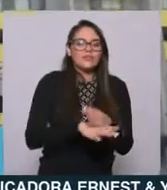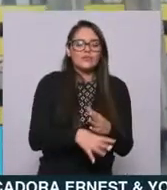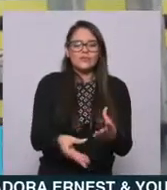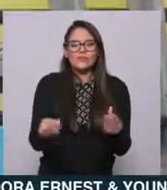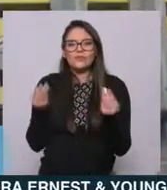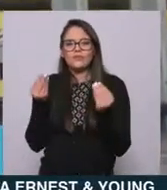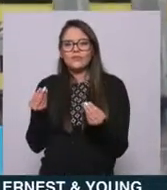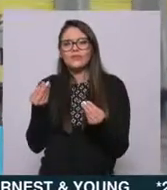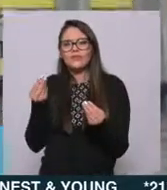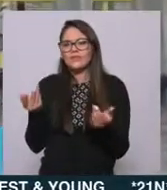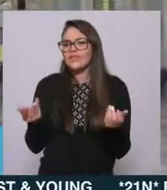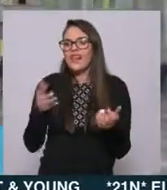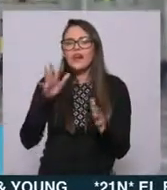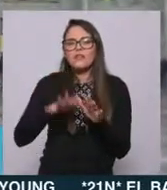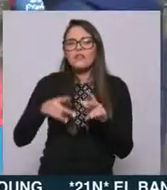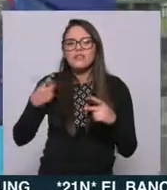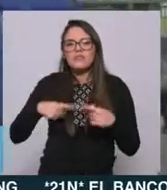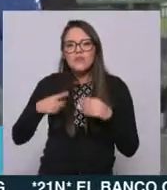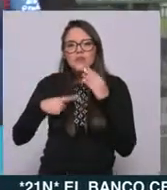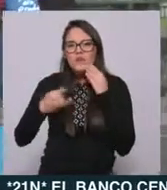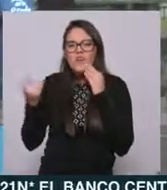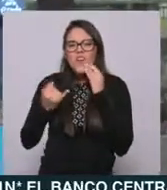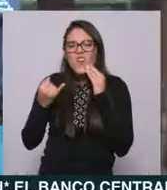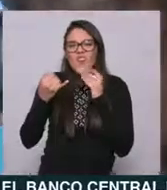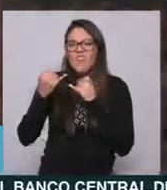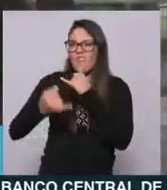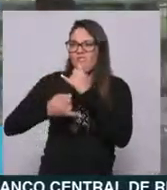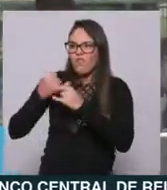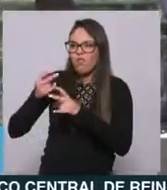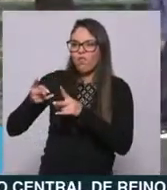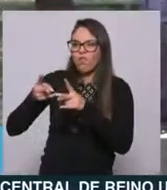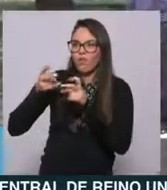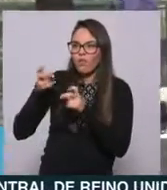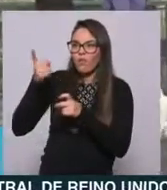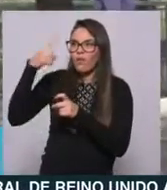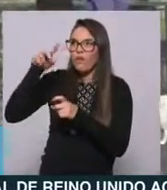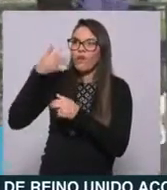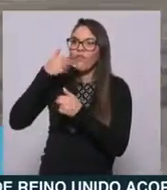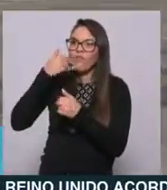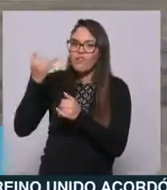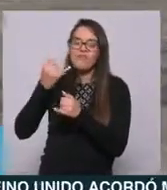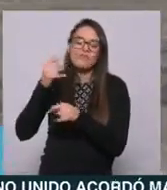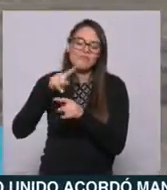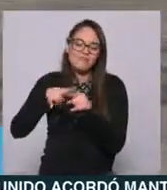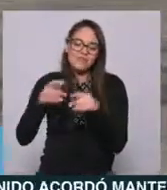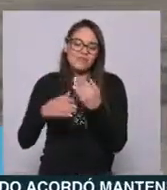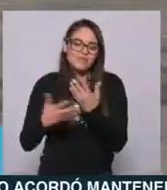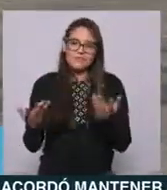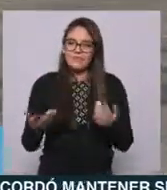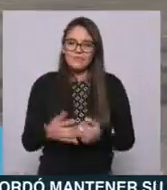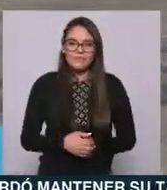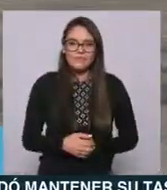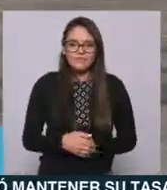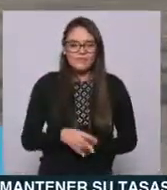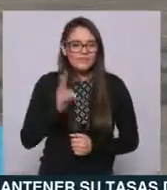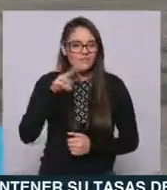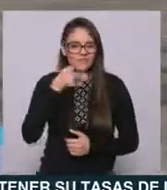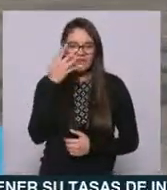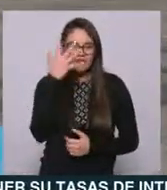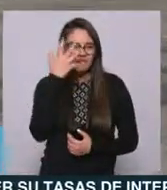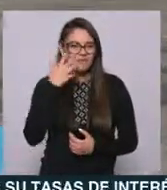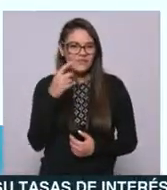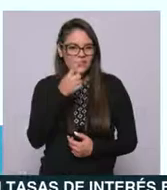simplemente por vandalismo que también algunas de los altavoces dejan de funcionar. Pues qué pena escuchar que se vandalicen